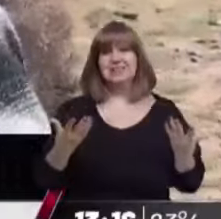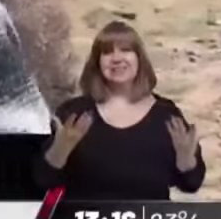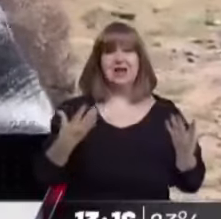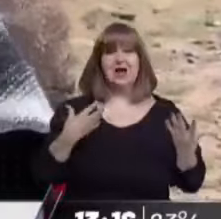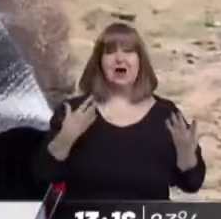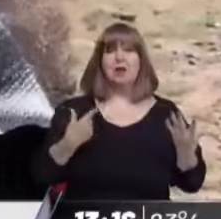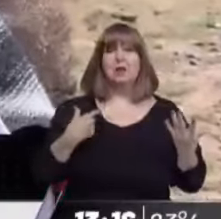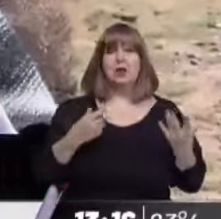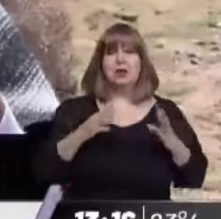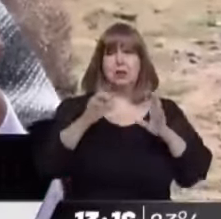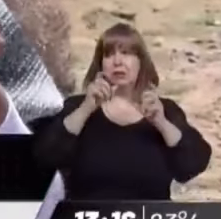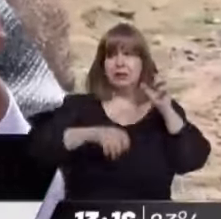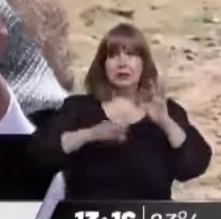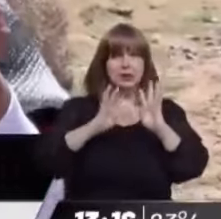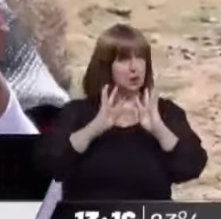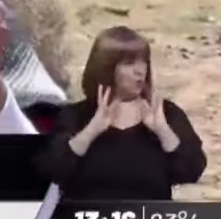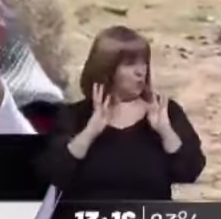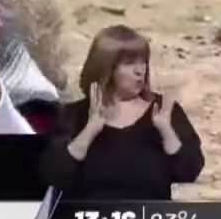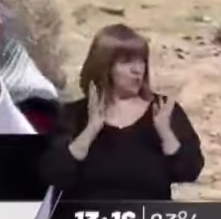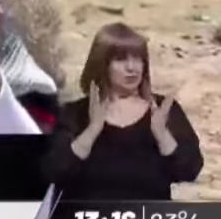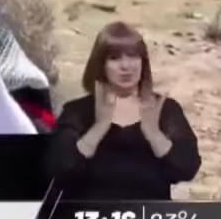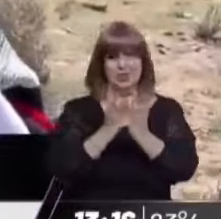acompañado mucha gente